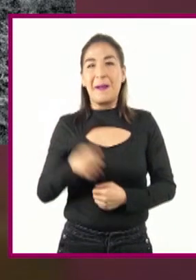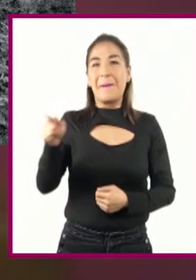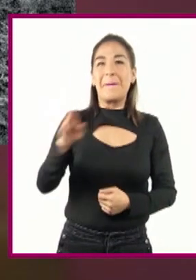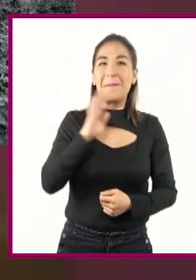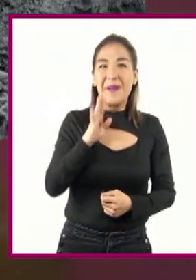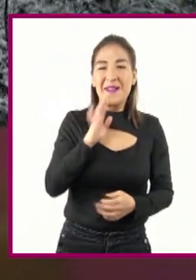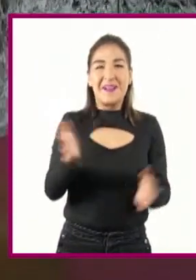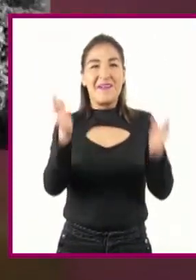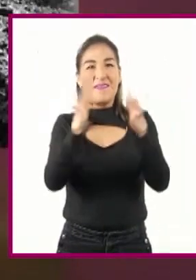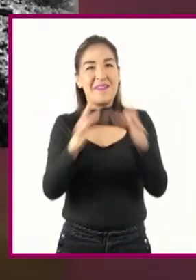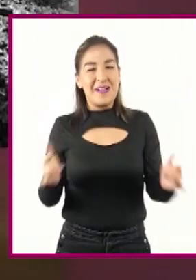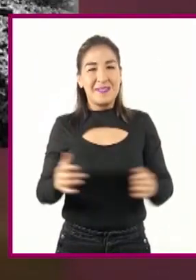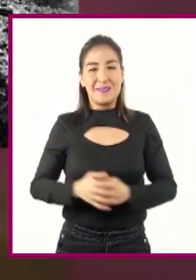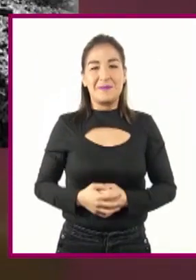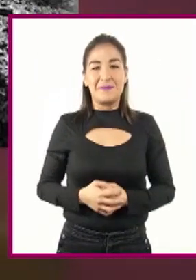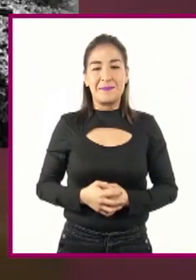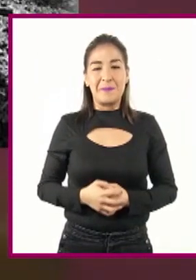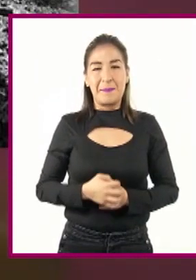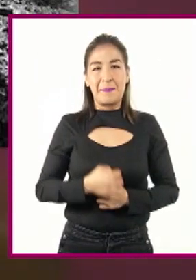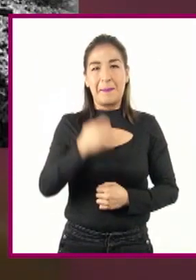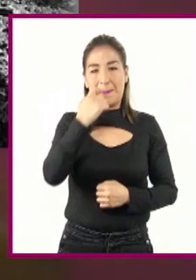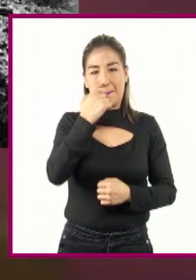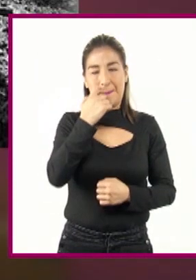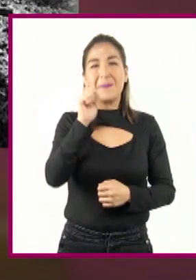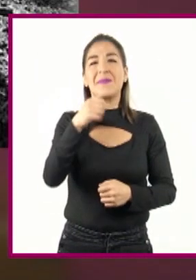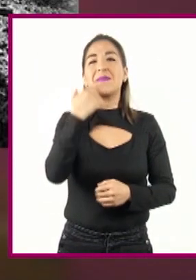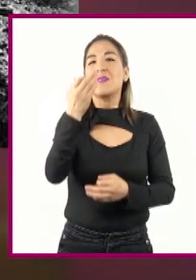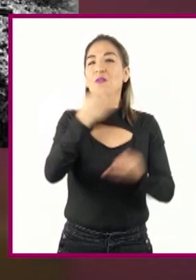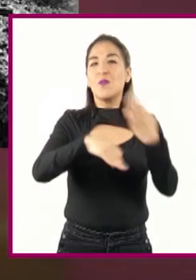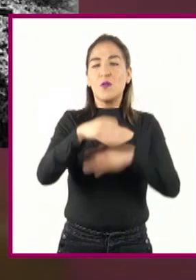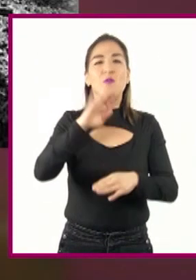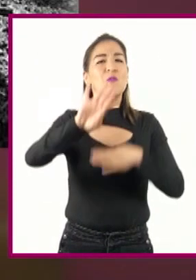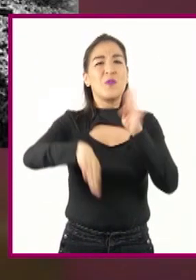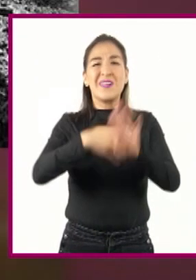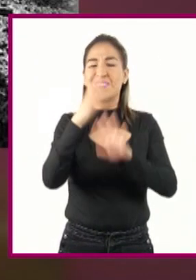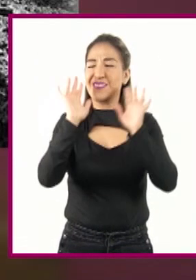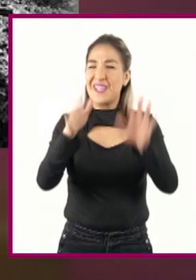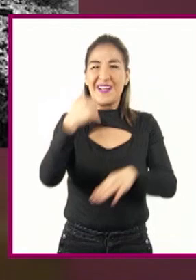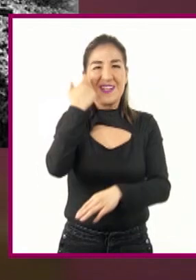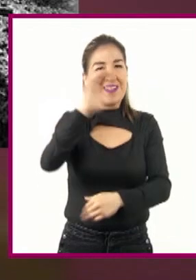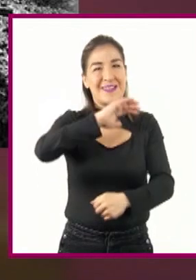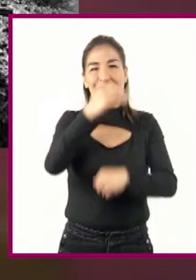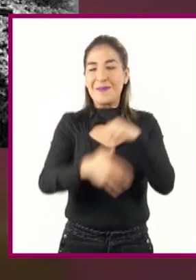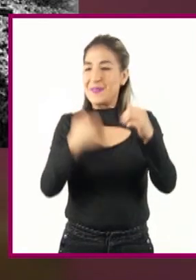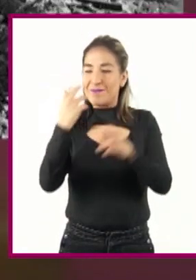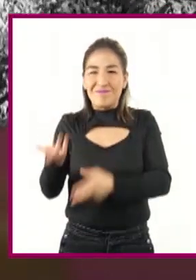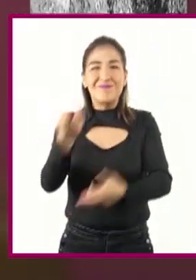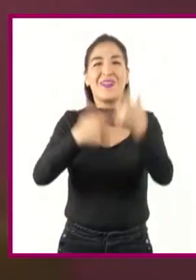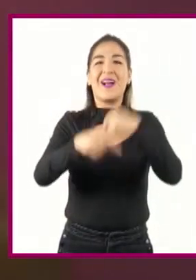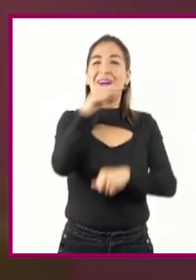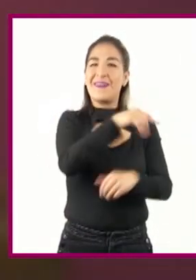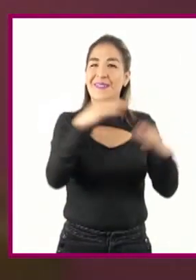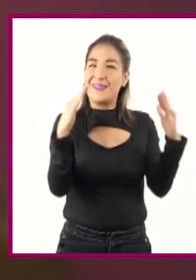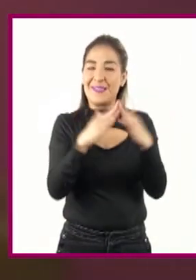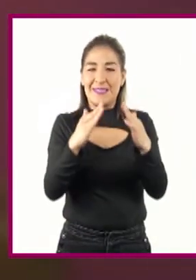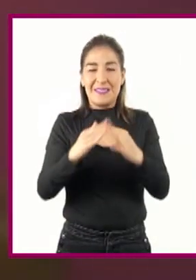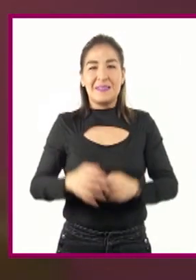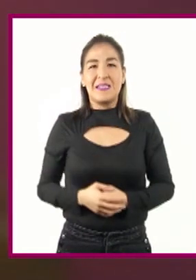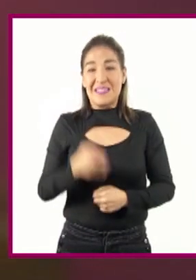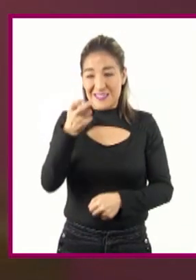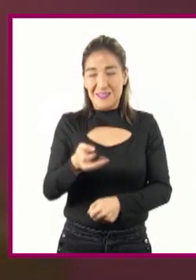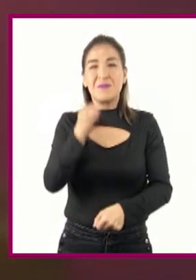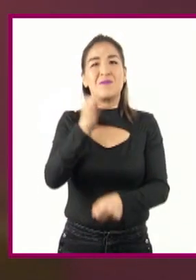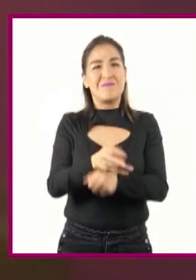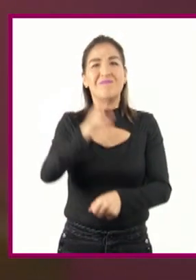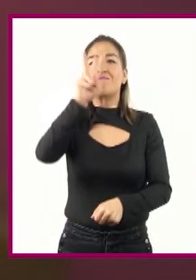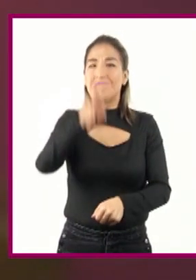o Francia. Lo único que quiere todo el mundo es acabar con esto de una vez e irse a casa. Esta es